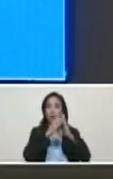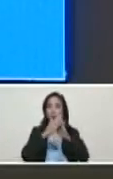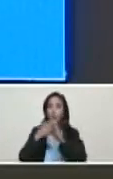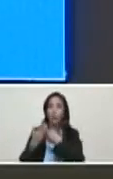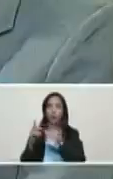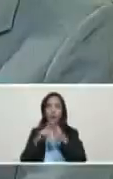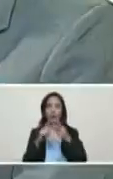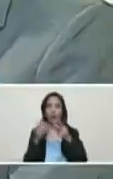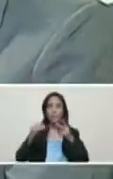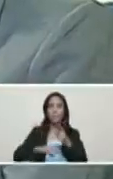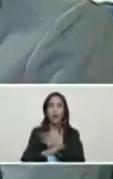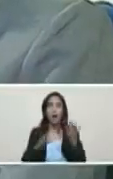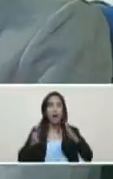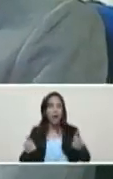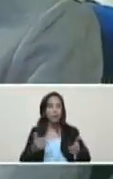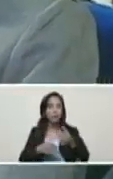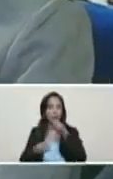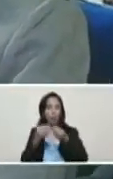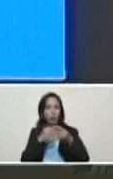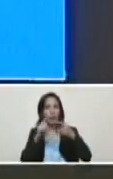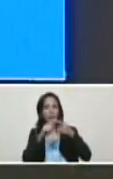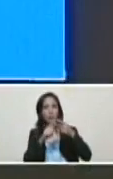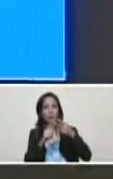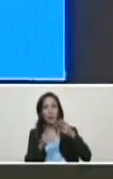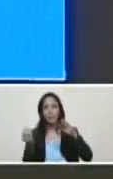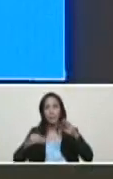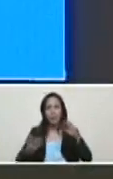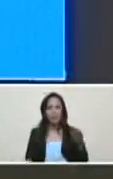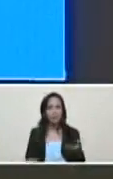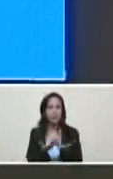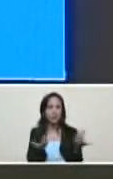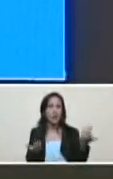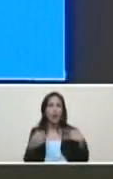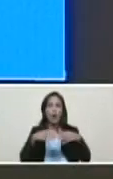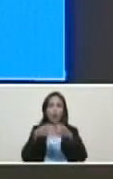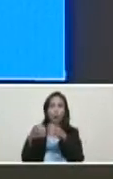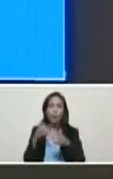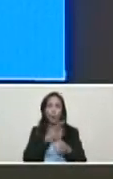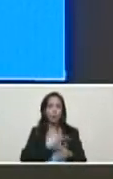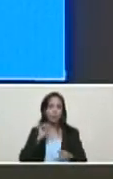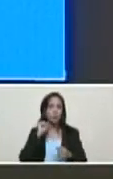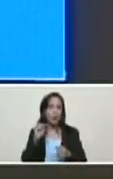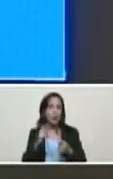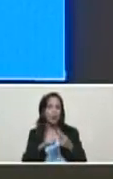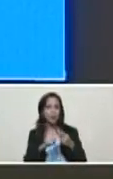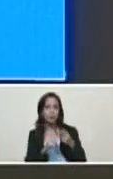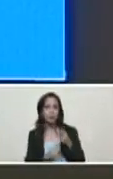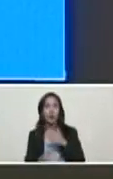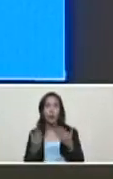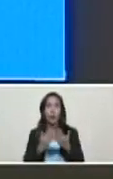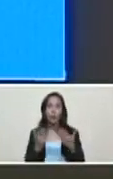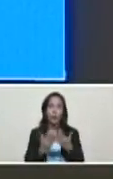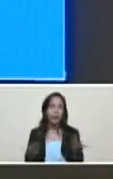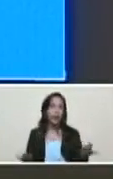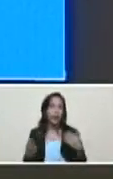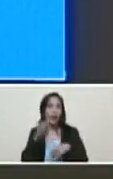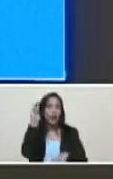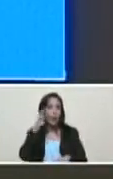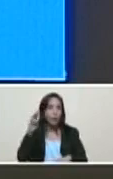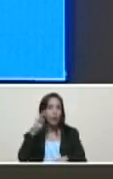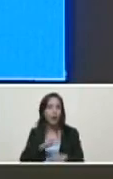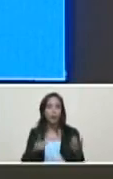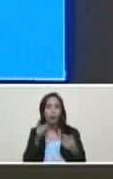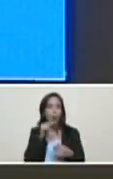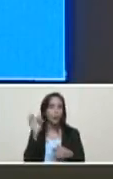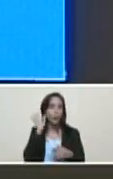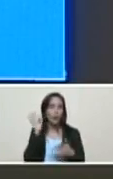comunales, a los CLAP, que lleguen a los movimientos sociales, a las escuelas, a las maestras, a los